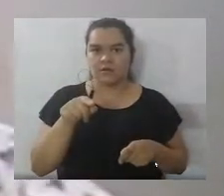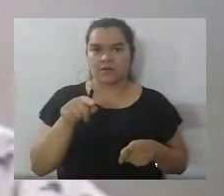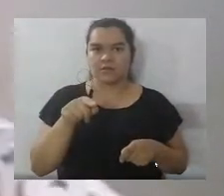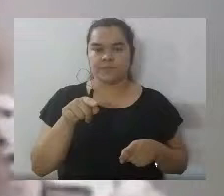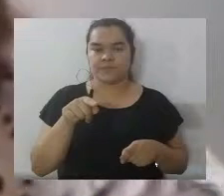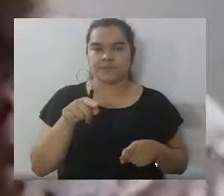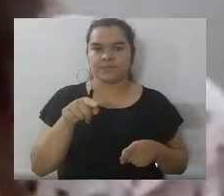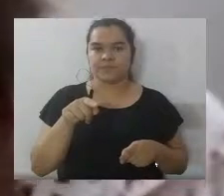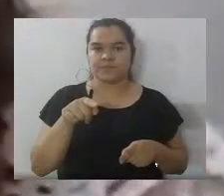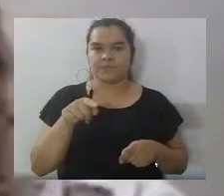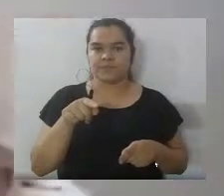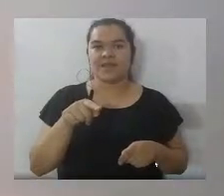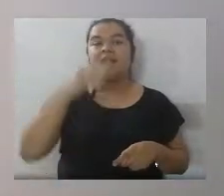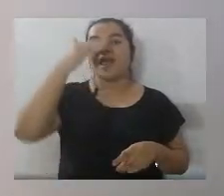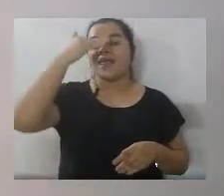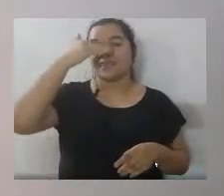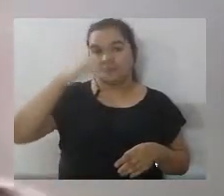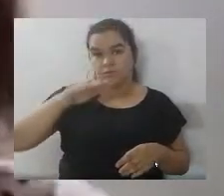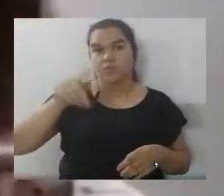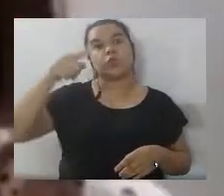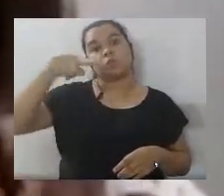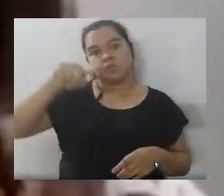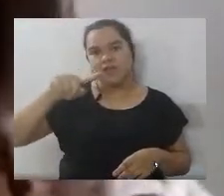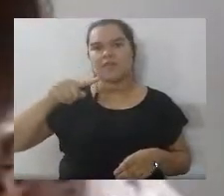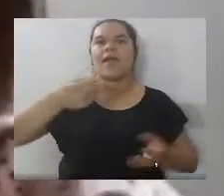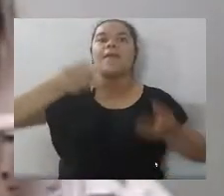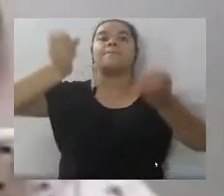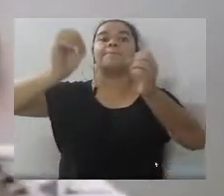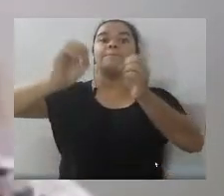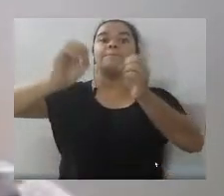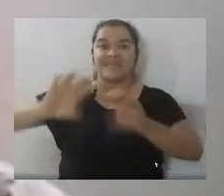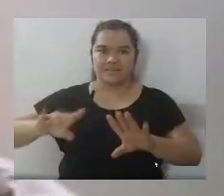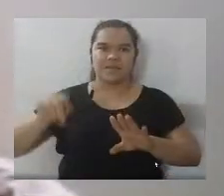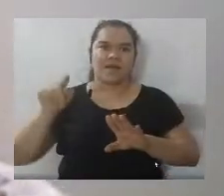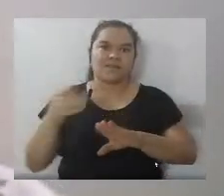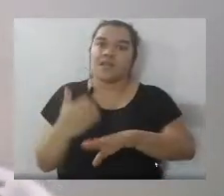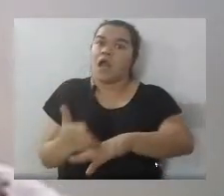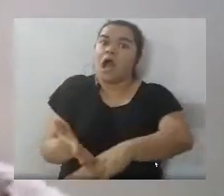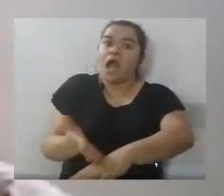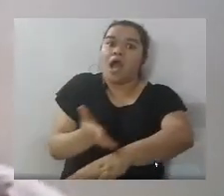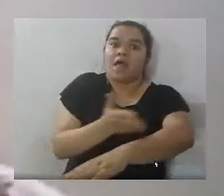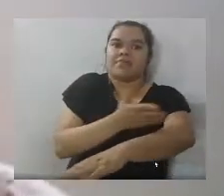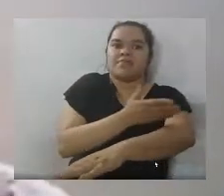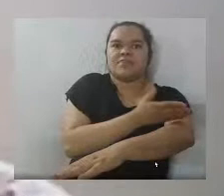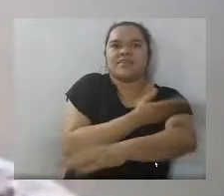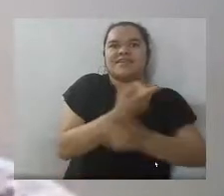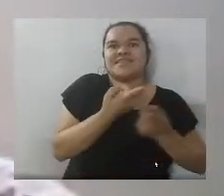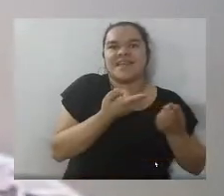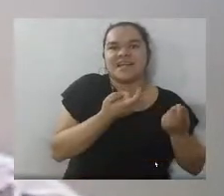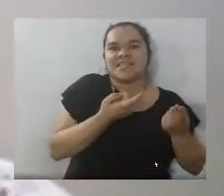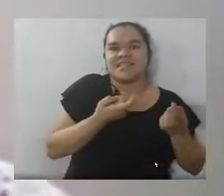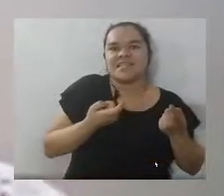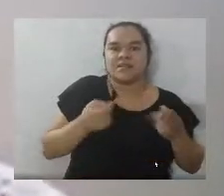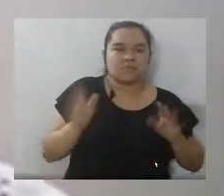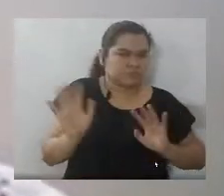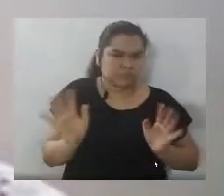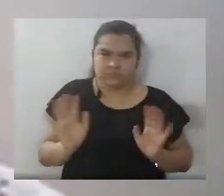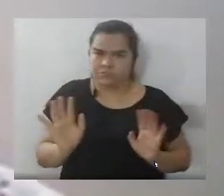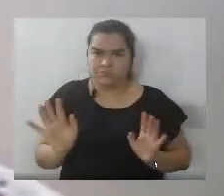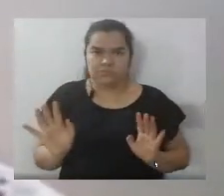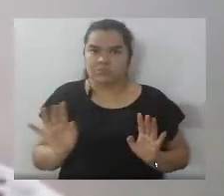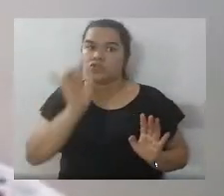se los va a suministrar cuando ingresen, o sea, no es necesario que accedan a ningún material